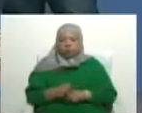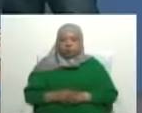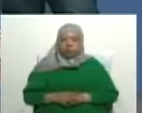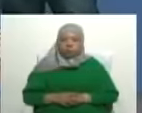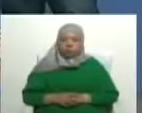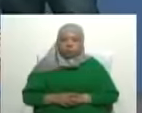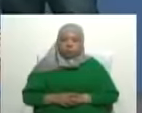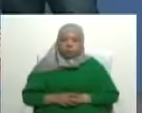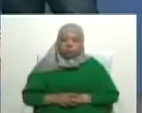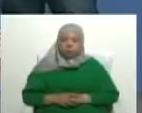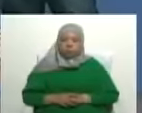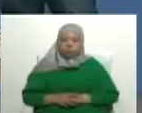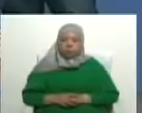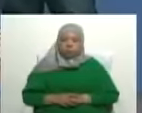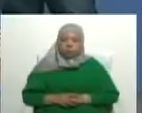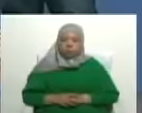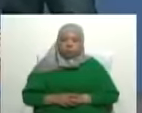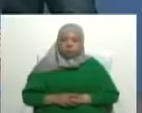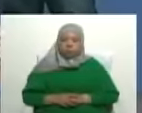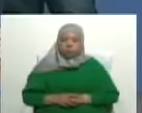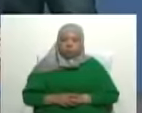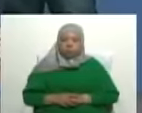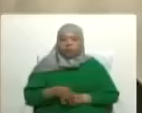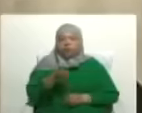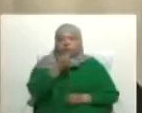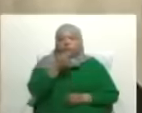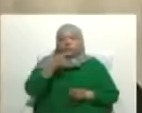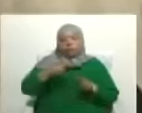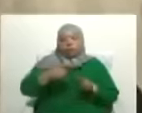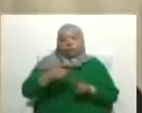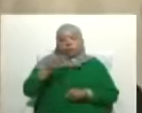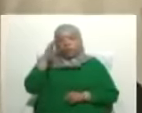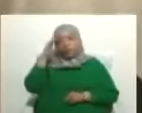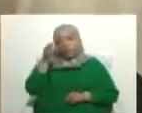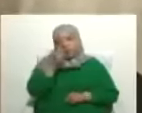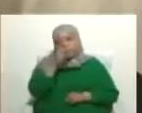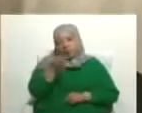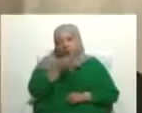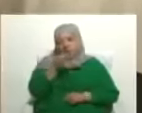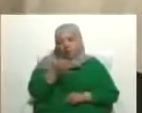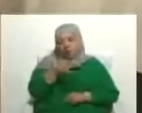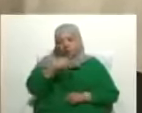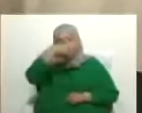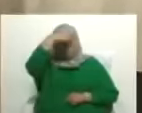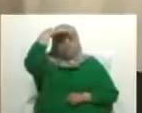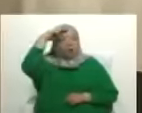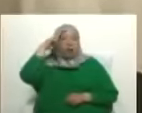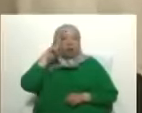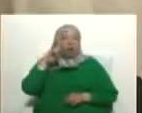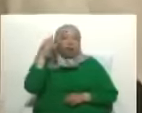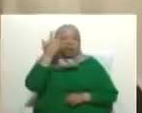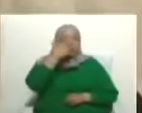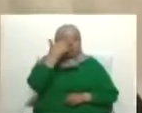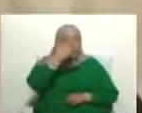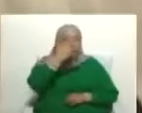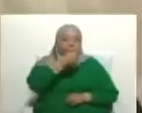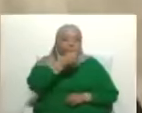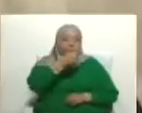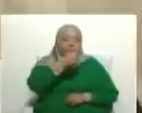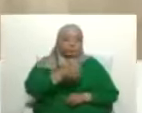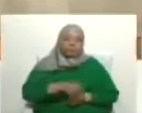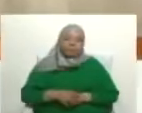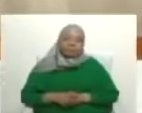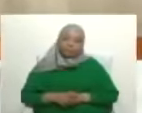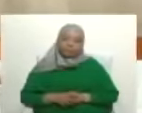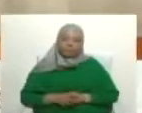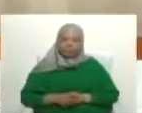Mariana, por BTV. Hola, buenas tardes, ¿cómo estás? Bien, bien. Dos preguntas. La primera relacionada justamente con el tema